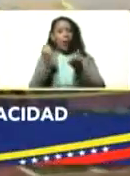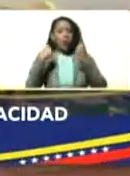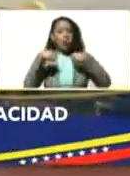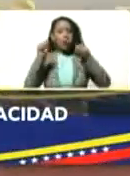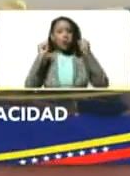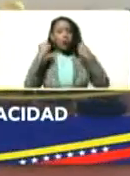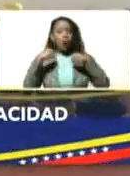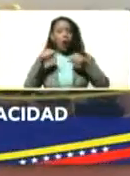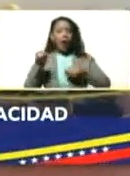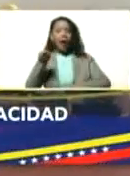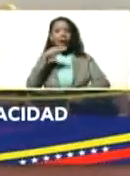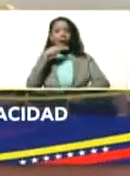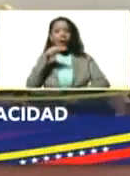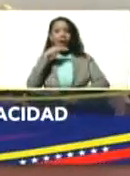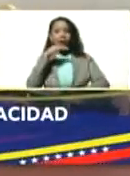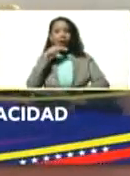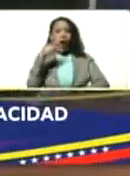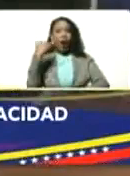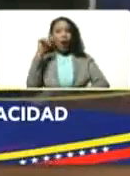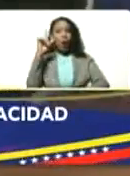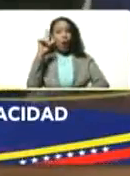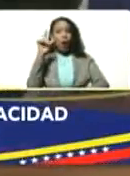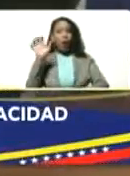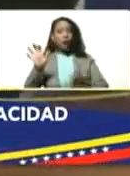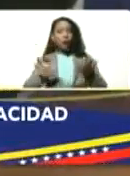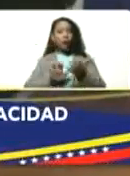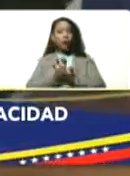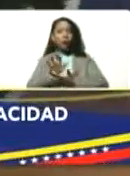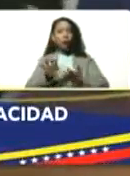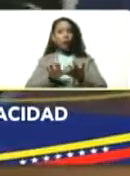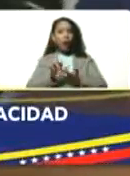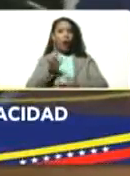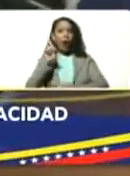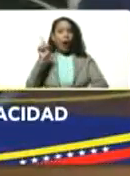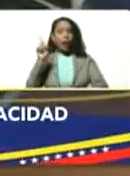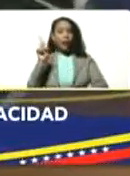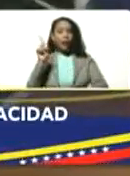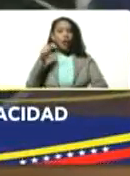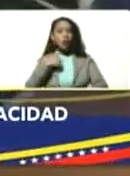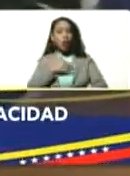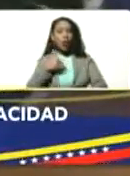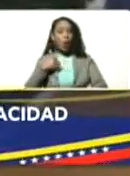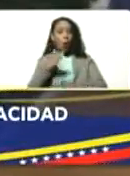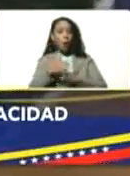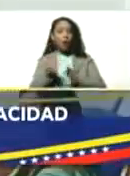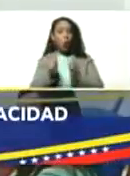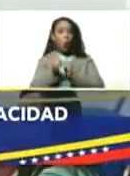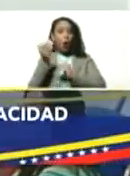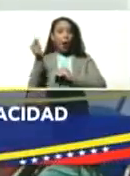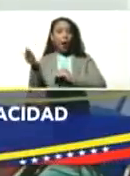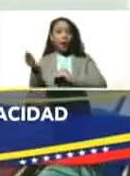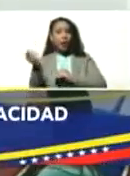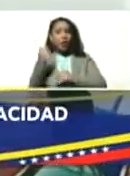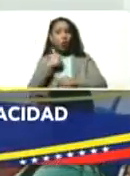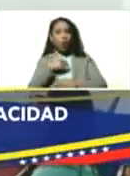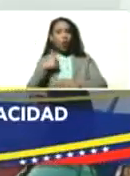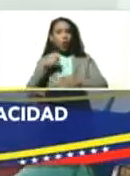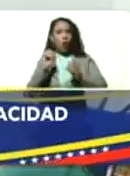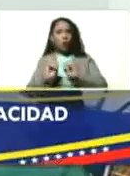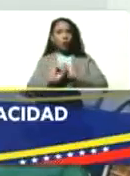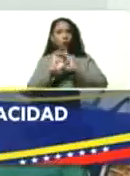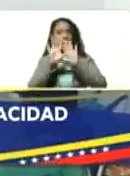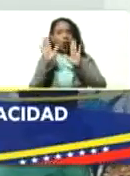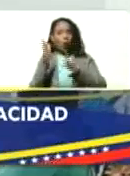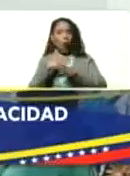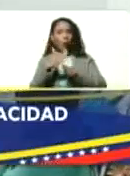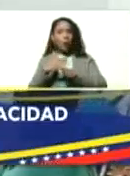su nieta, ¿verdad?, que tiene uno de los problemas. Y bueno, yo quiero compartir con ella, yo quiero, Clara, compartir con